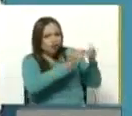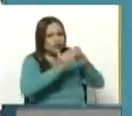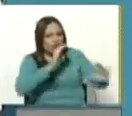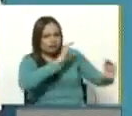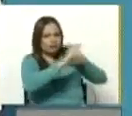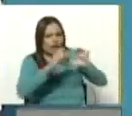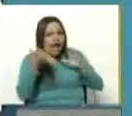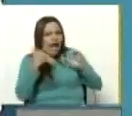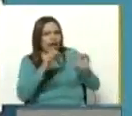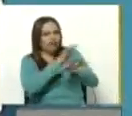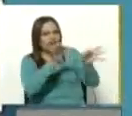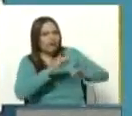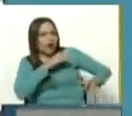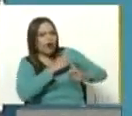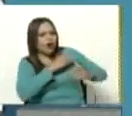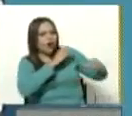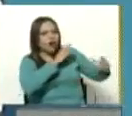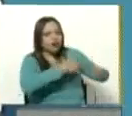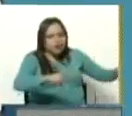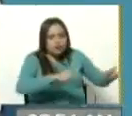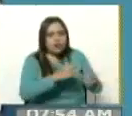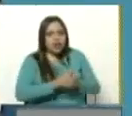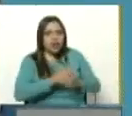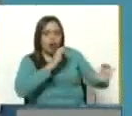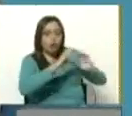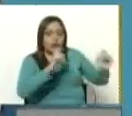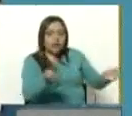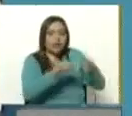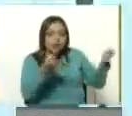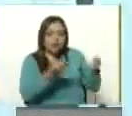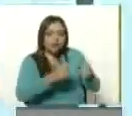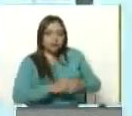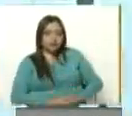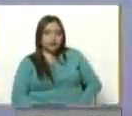liberación. Sin ellos, a saber qué hubiera pasado.